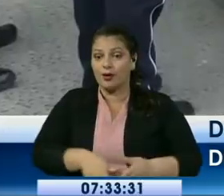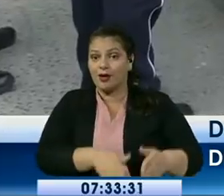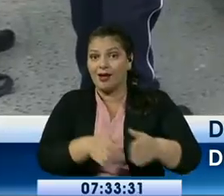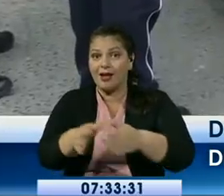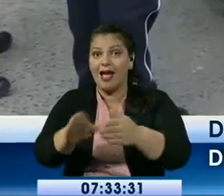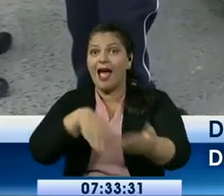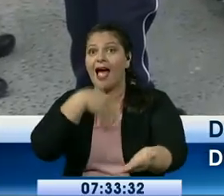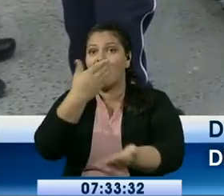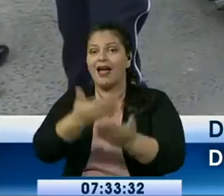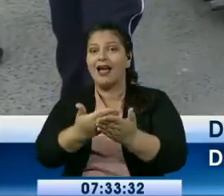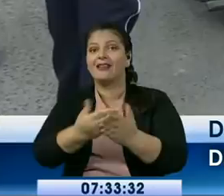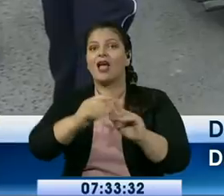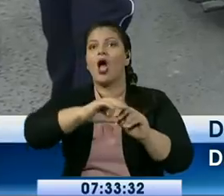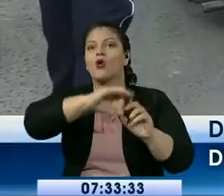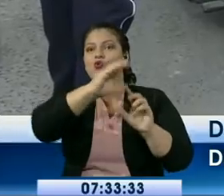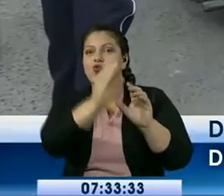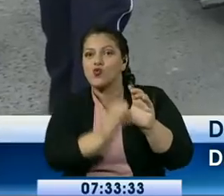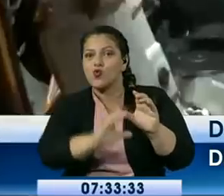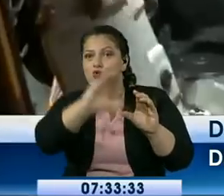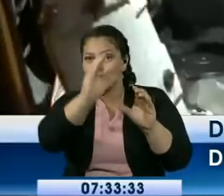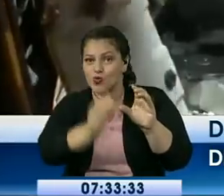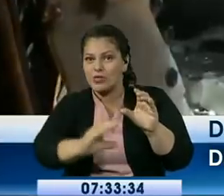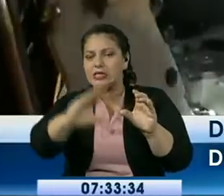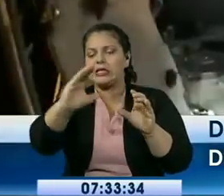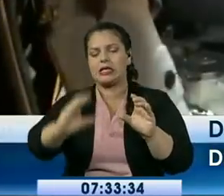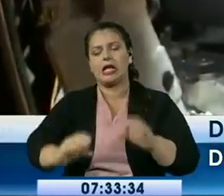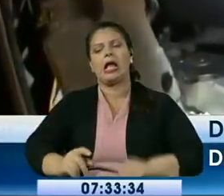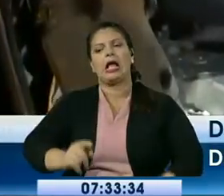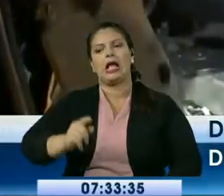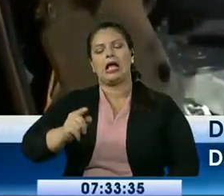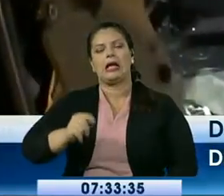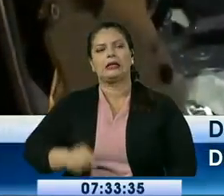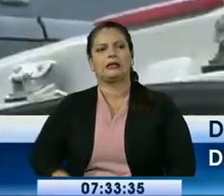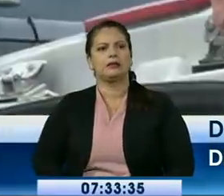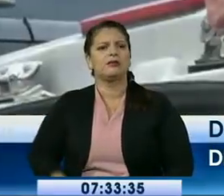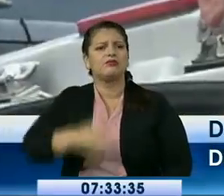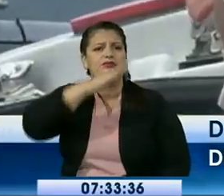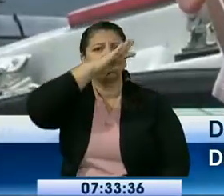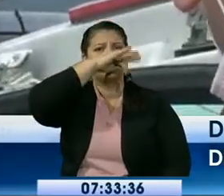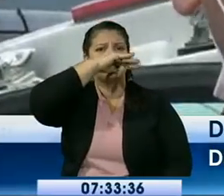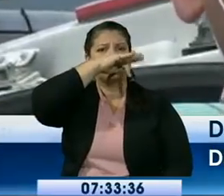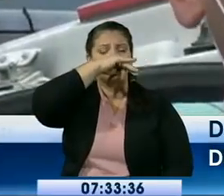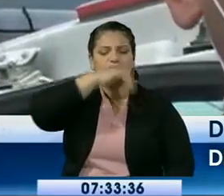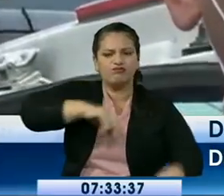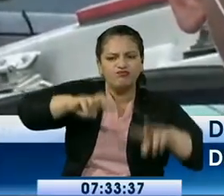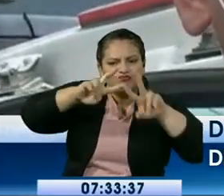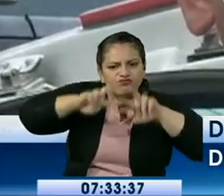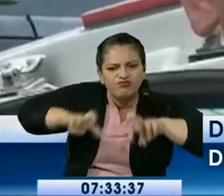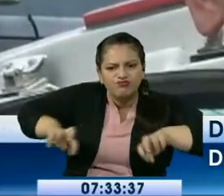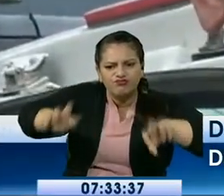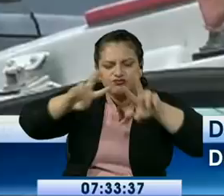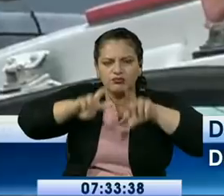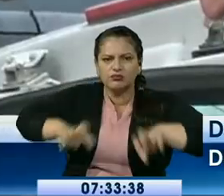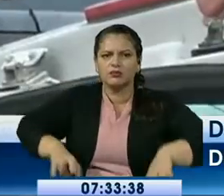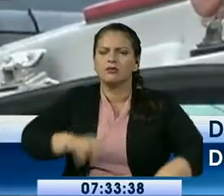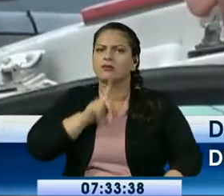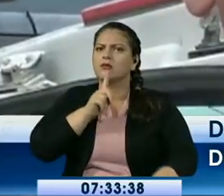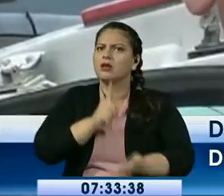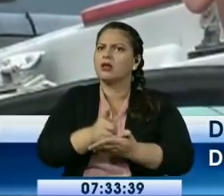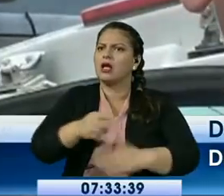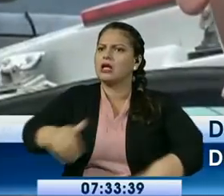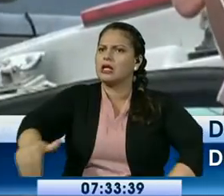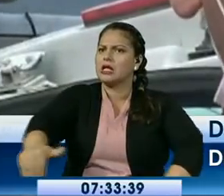Agentes de la CTE investigan los accidentes para esclarecer los hechos. El señor estaba tirado sobre el parterre